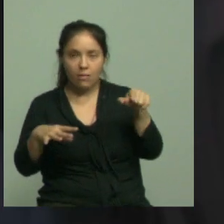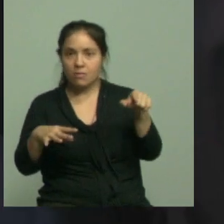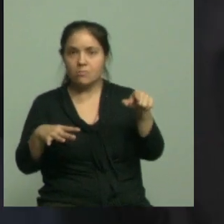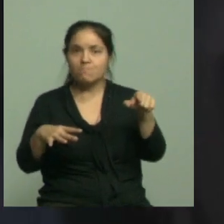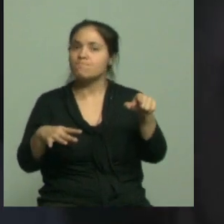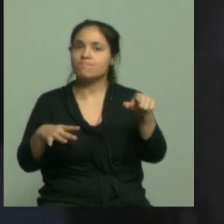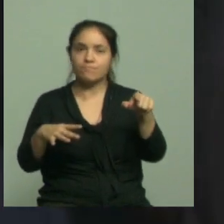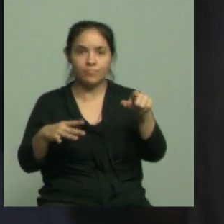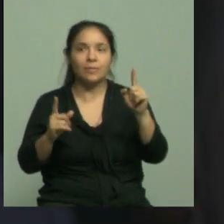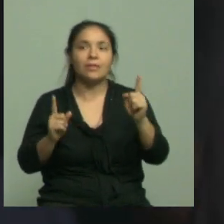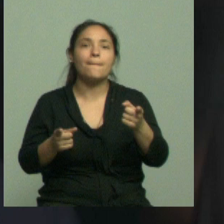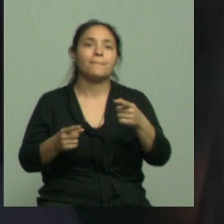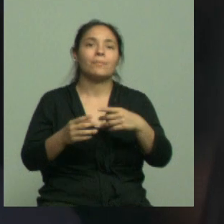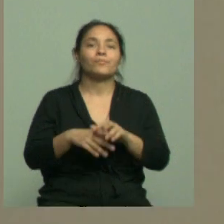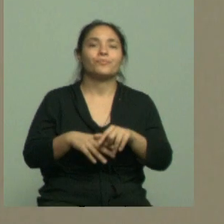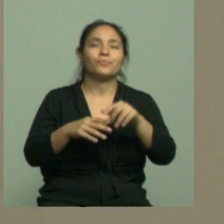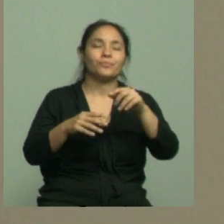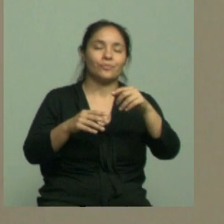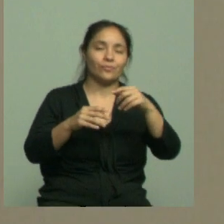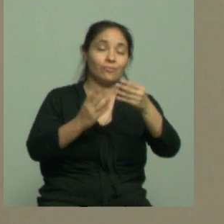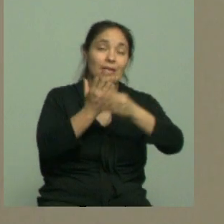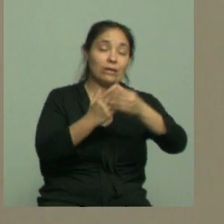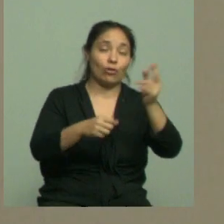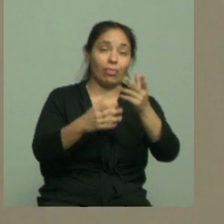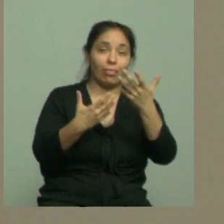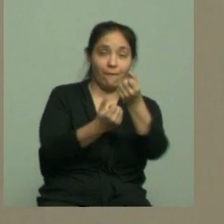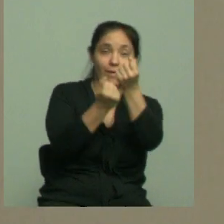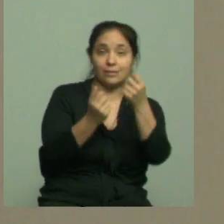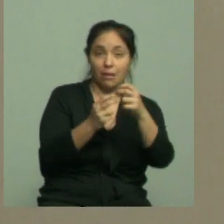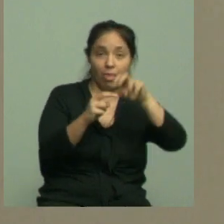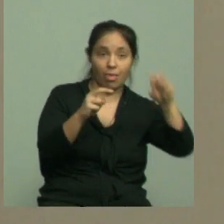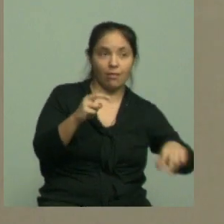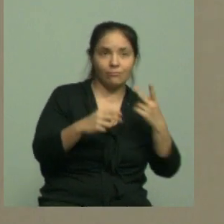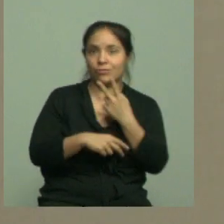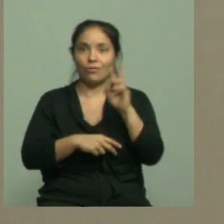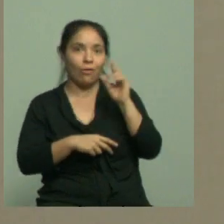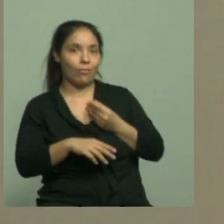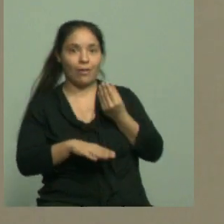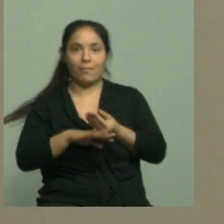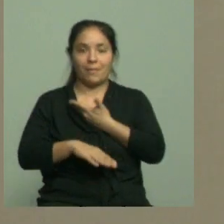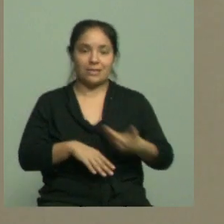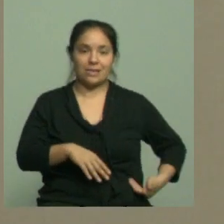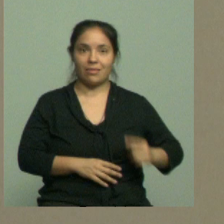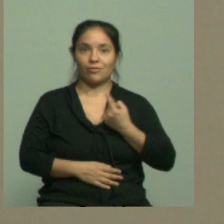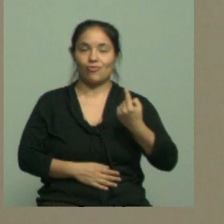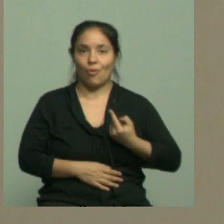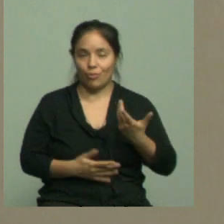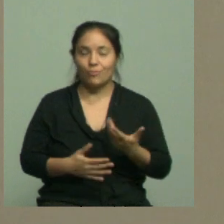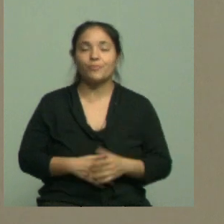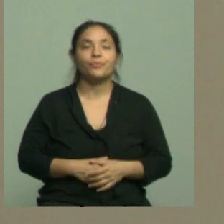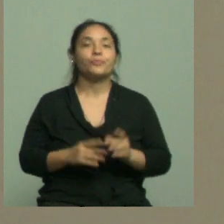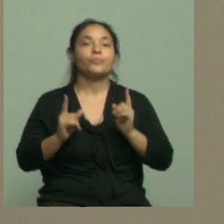ministro de Defensa. Claro, te quería hacer una consulta porque a partir de esta situación que se daba del pedido de la Corte Penal Internacional,